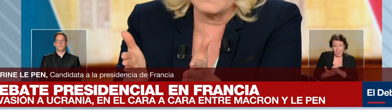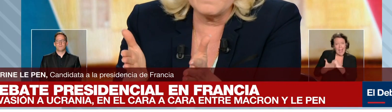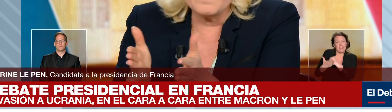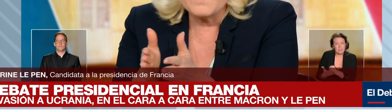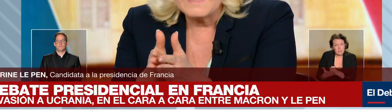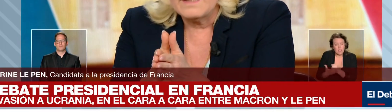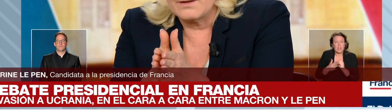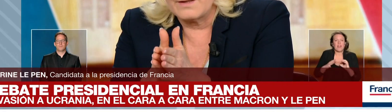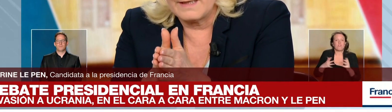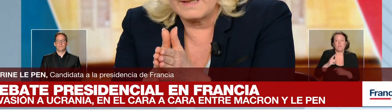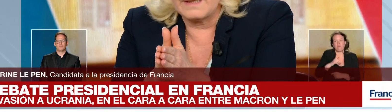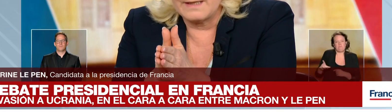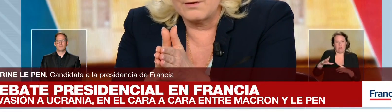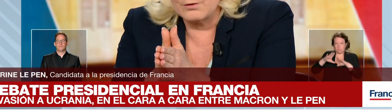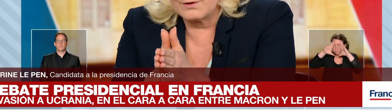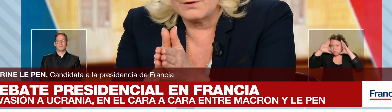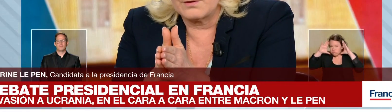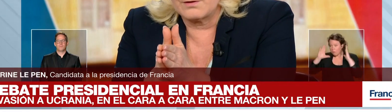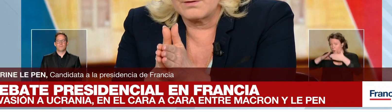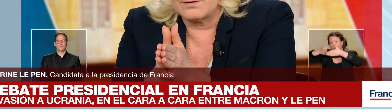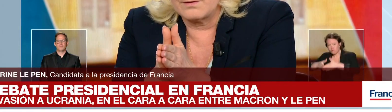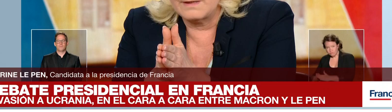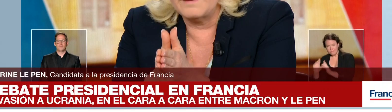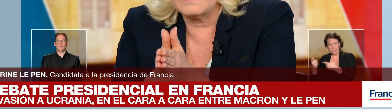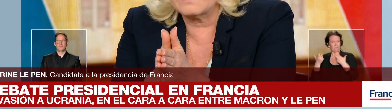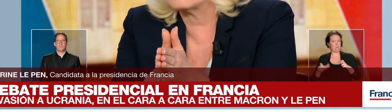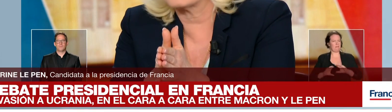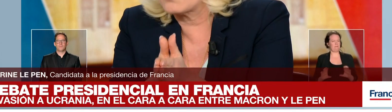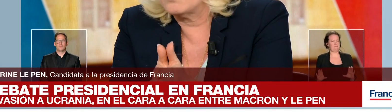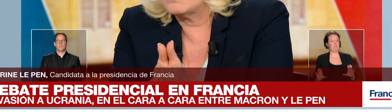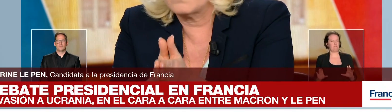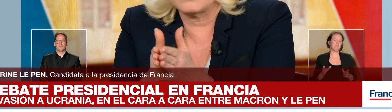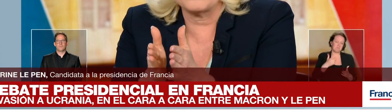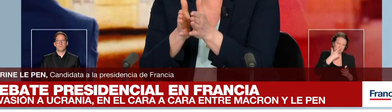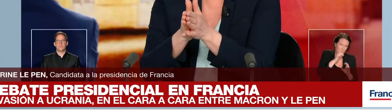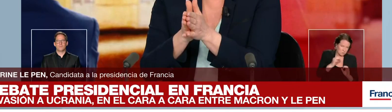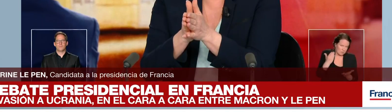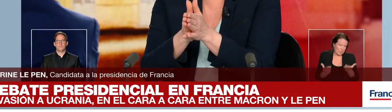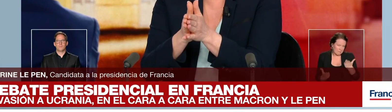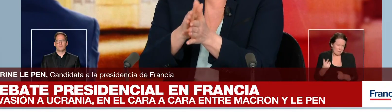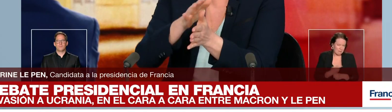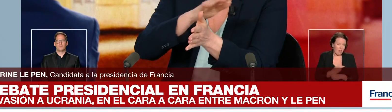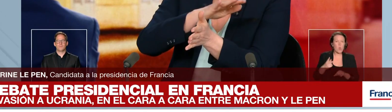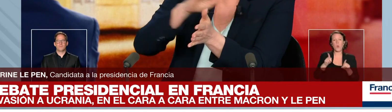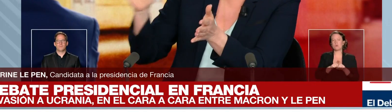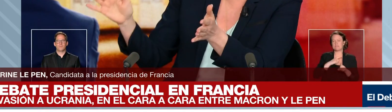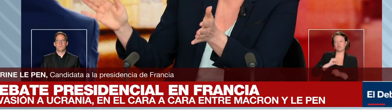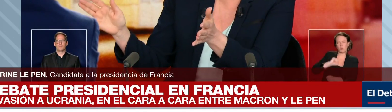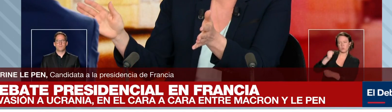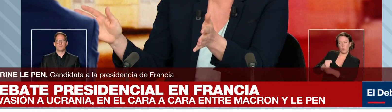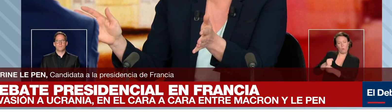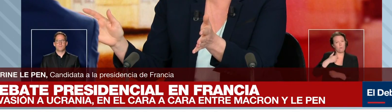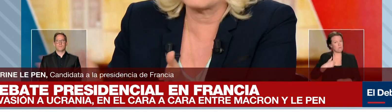la co-beligerancia en materia de entrega de armas. Y el otro límite se refería a las sanciones.